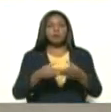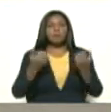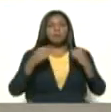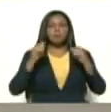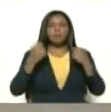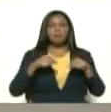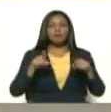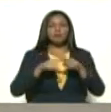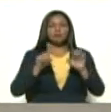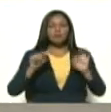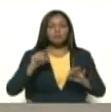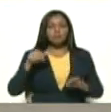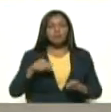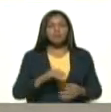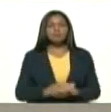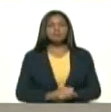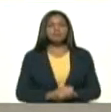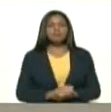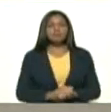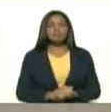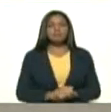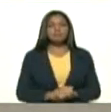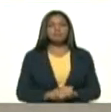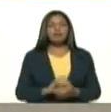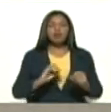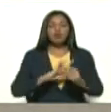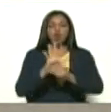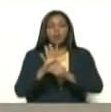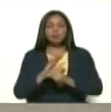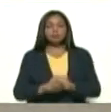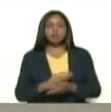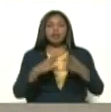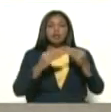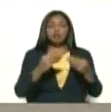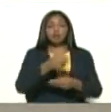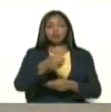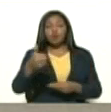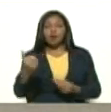del COVID-19. A